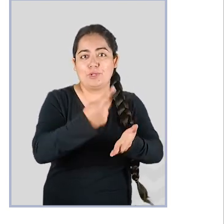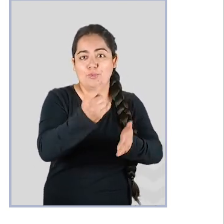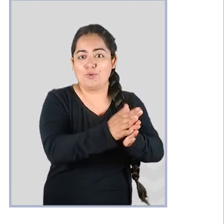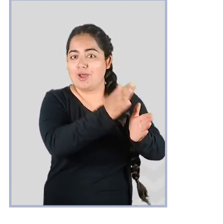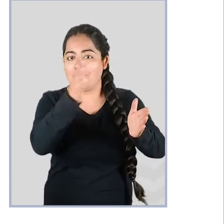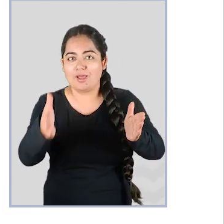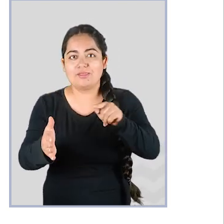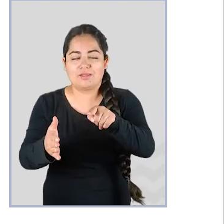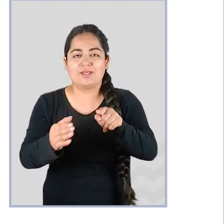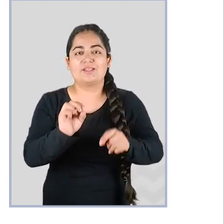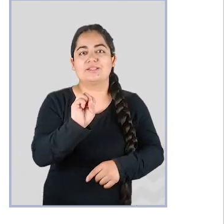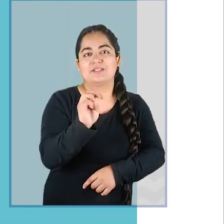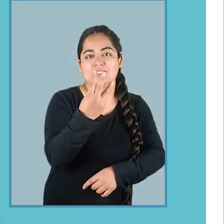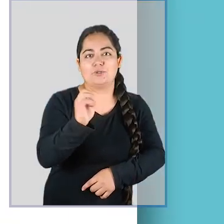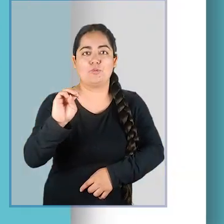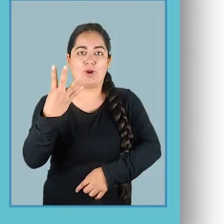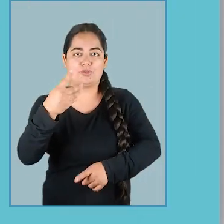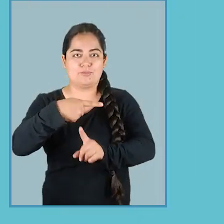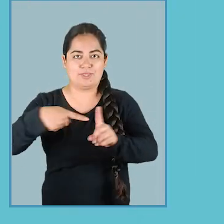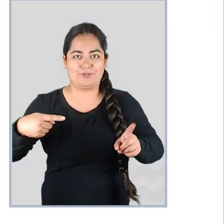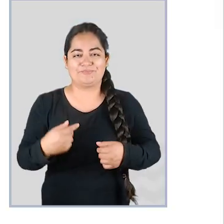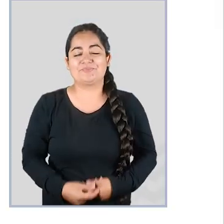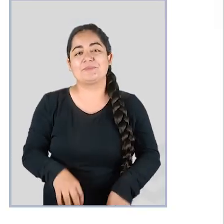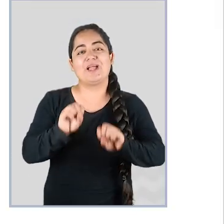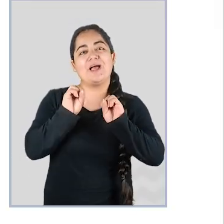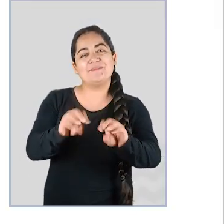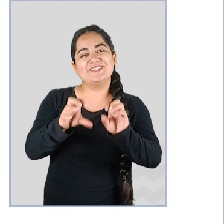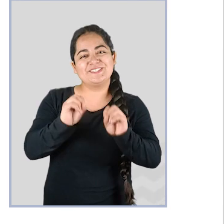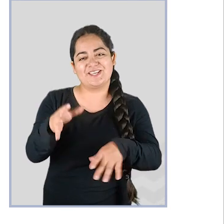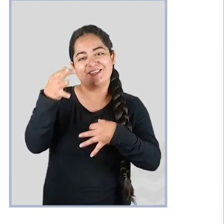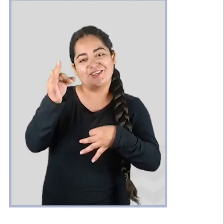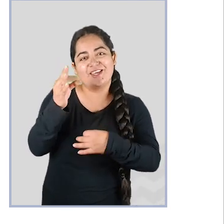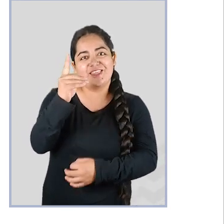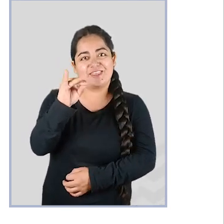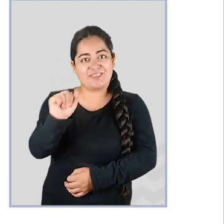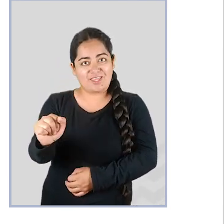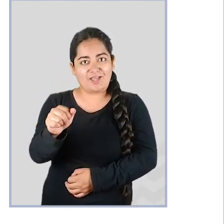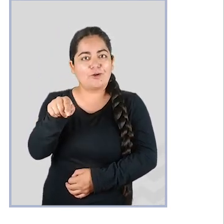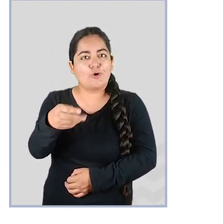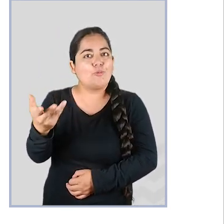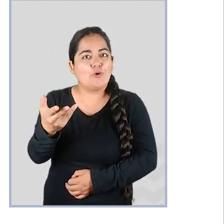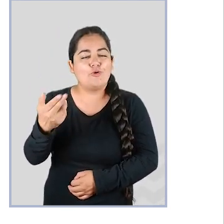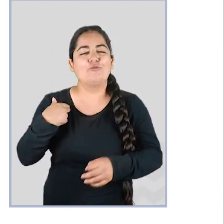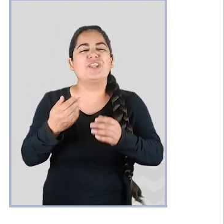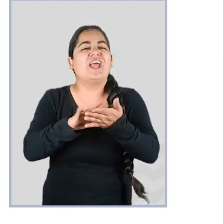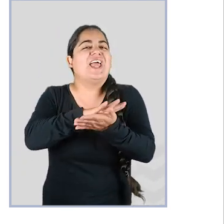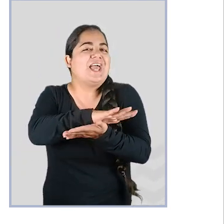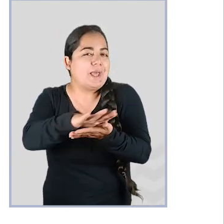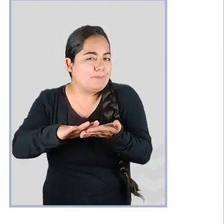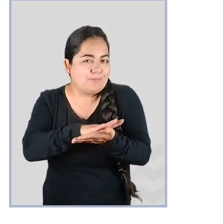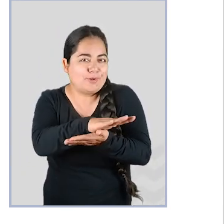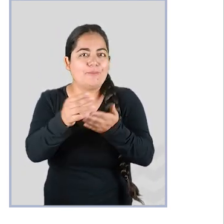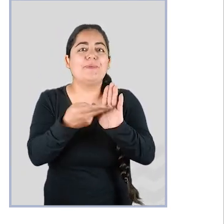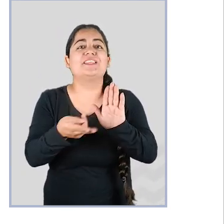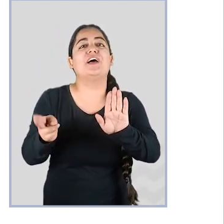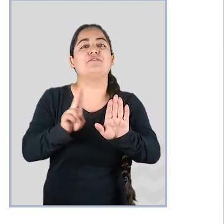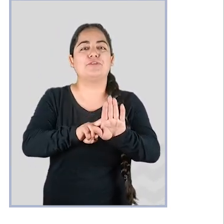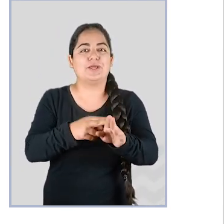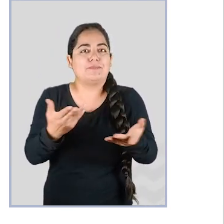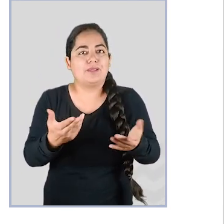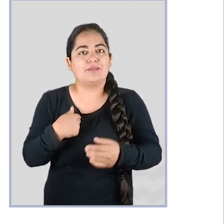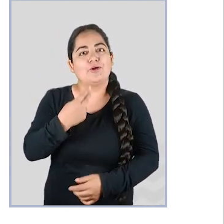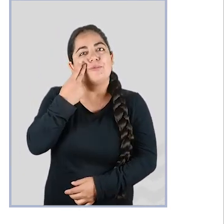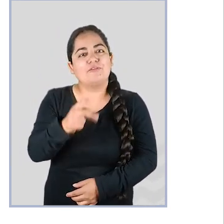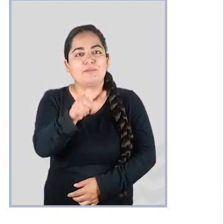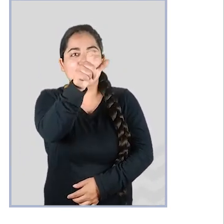medio. En cuanto al aprendizaje socioemocional del DIA, vamos a ver a través de una metáfora que existen condiciones para el desarrollo de